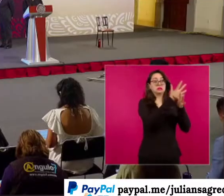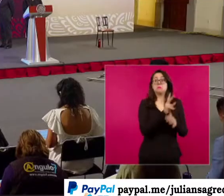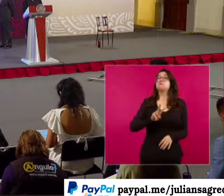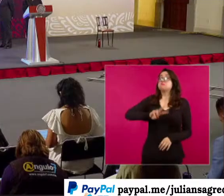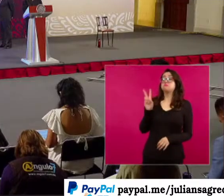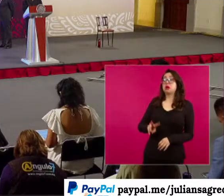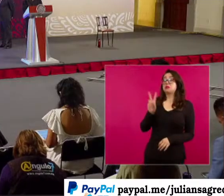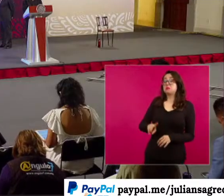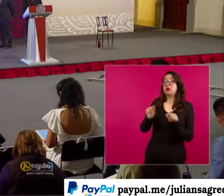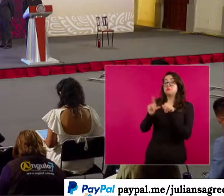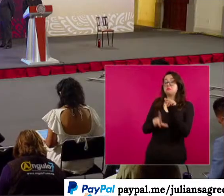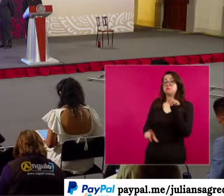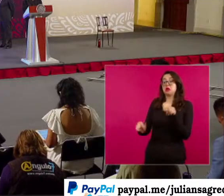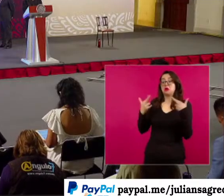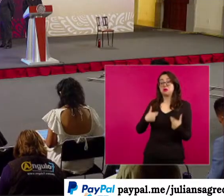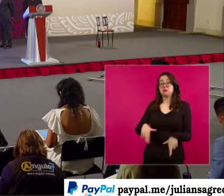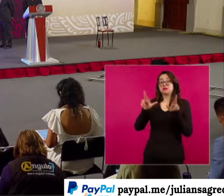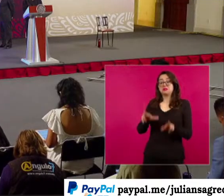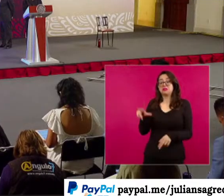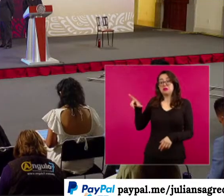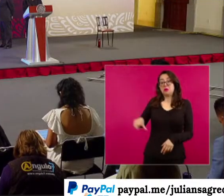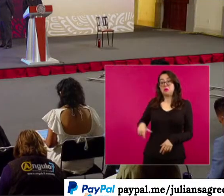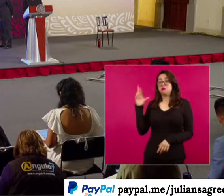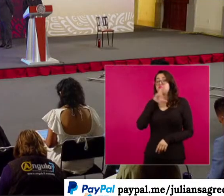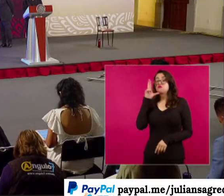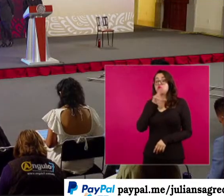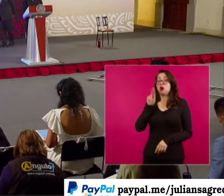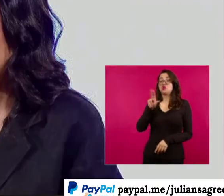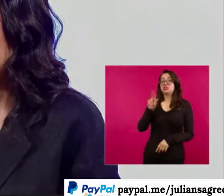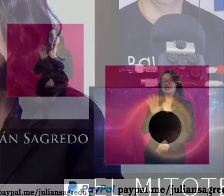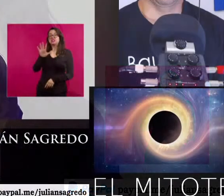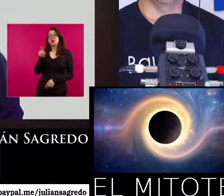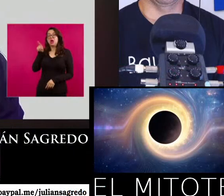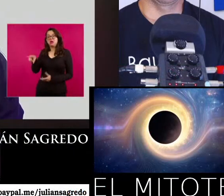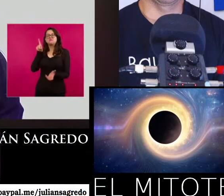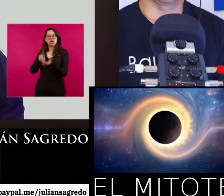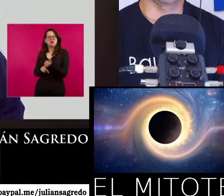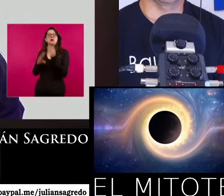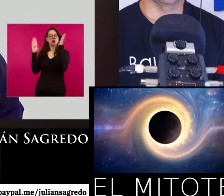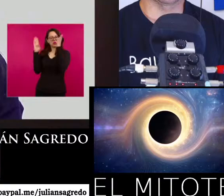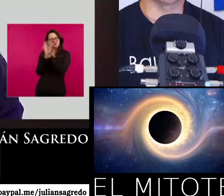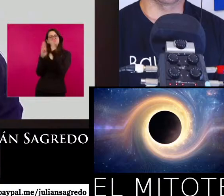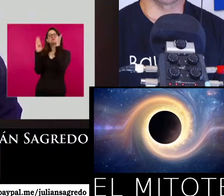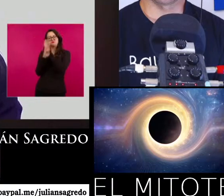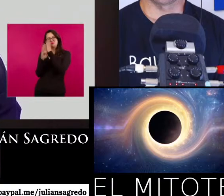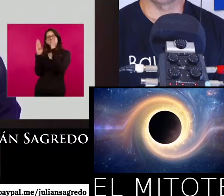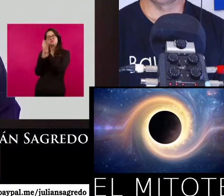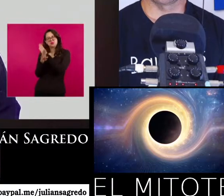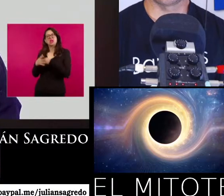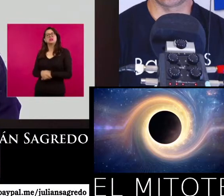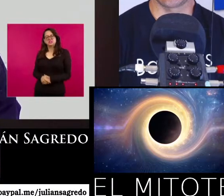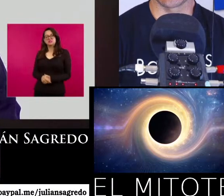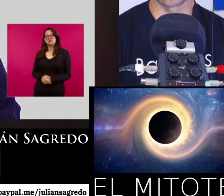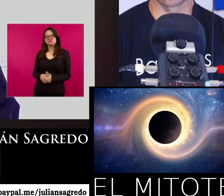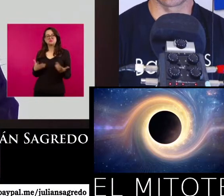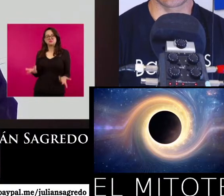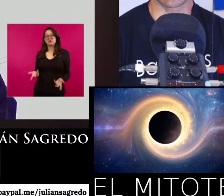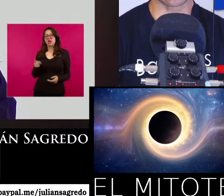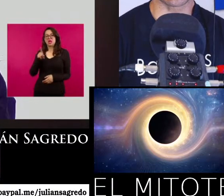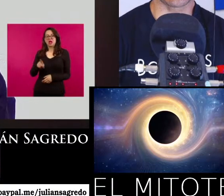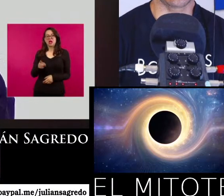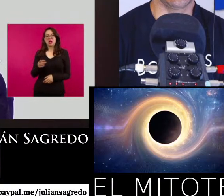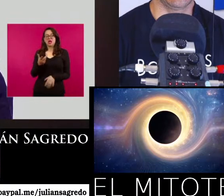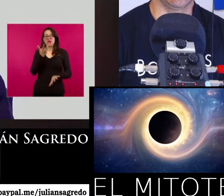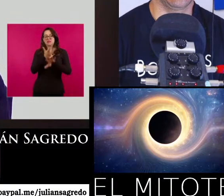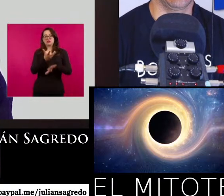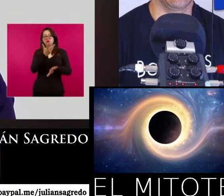son, estos 85 diplomáticos, son espías en la embajada en México, y dice que son mucho más que los 42